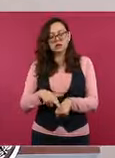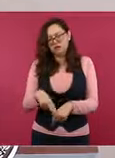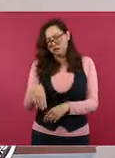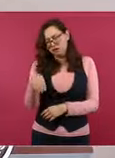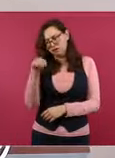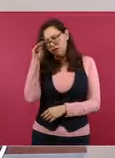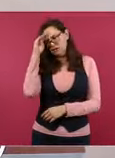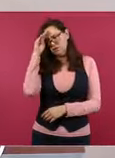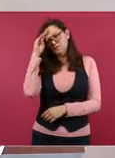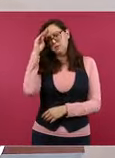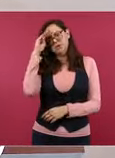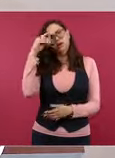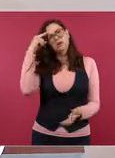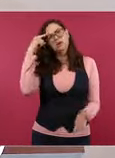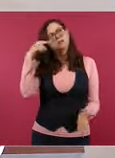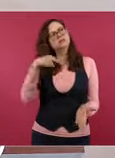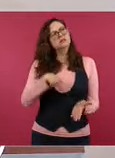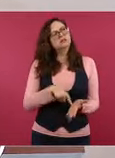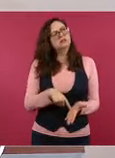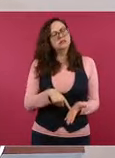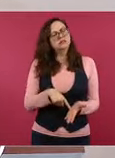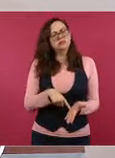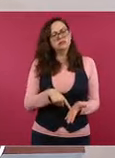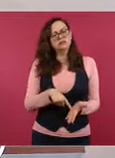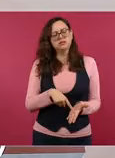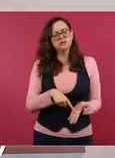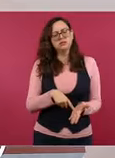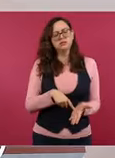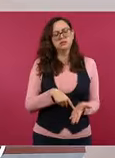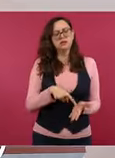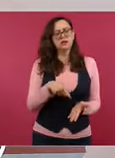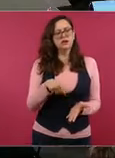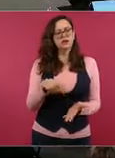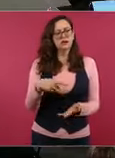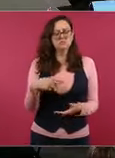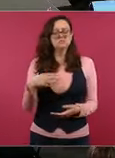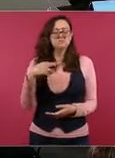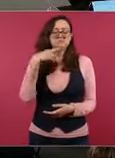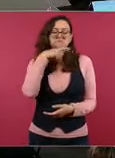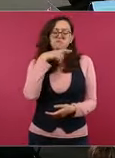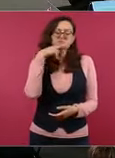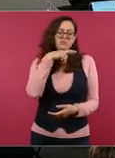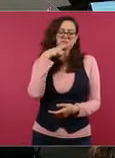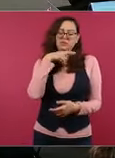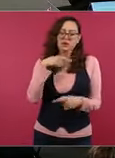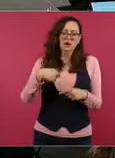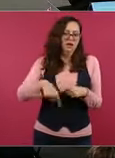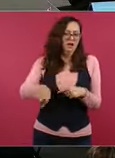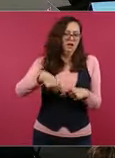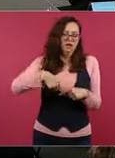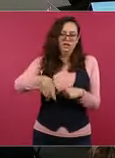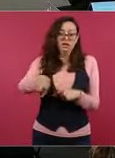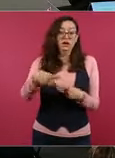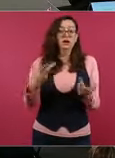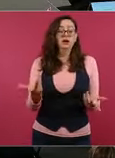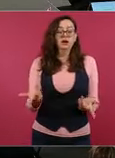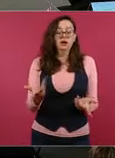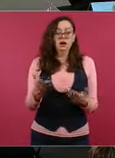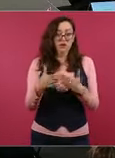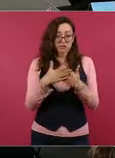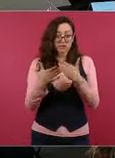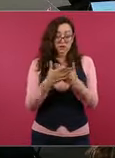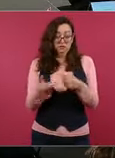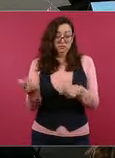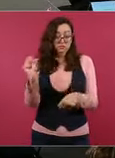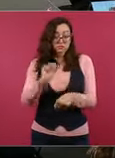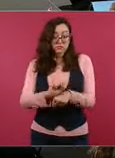en hacerlo, ¿no? Jesús, pronto, a ver si podemos organizarlo para la semana que